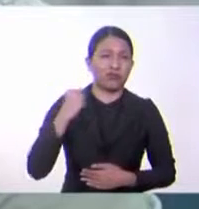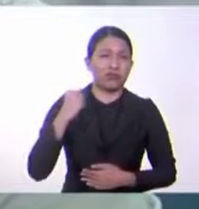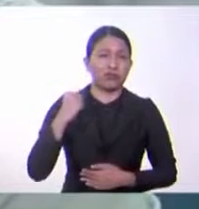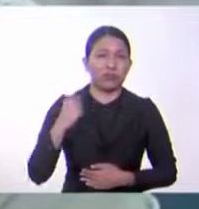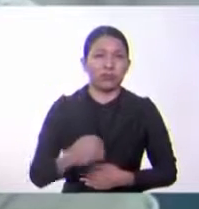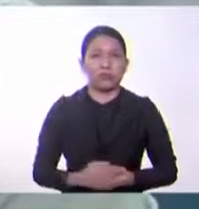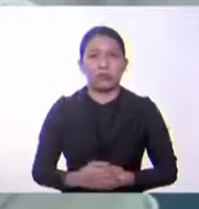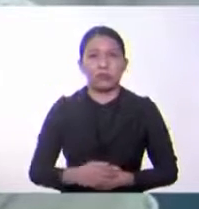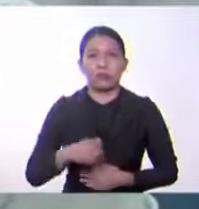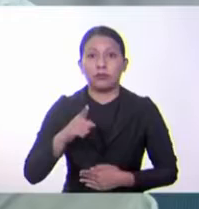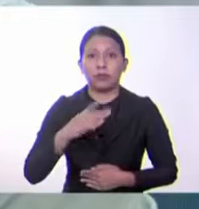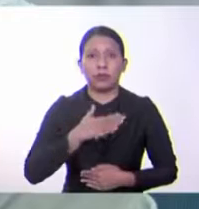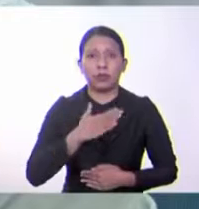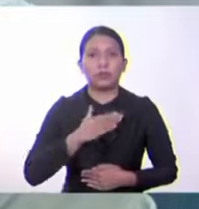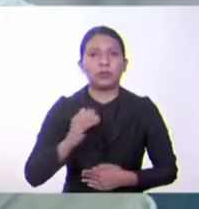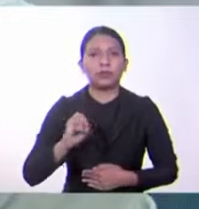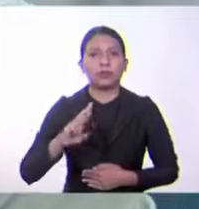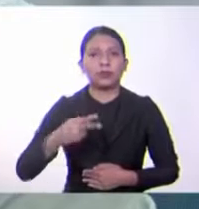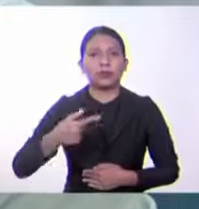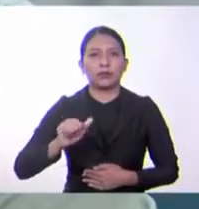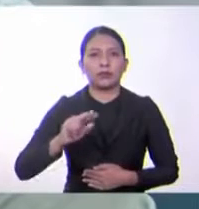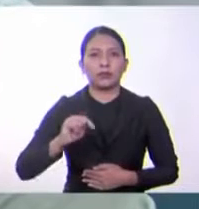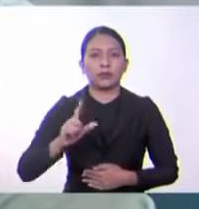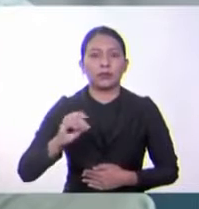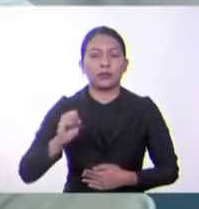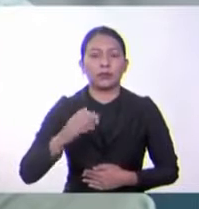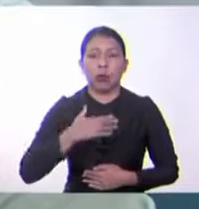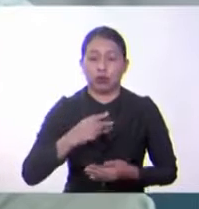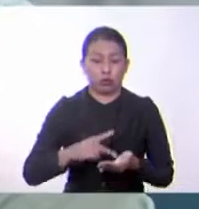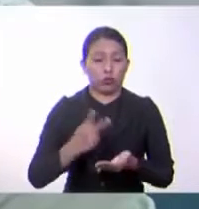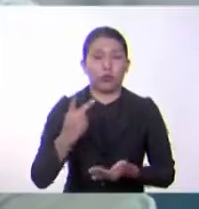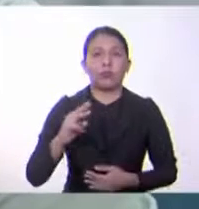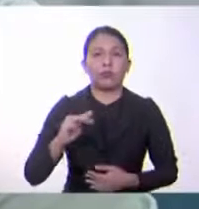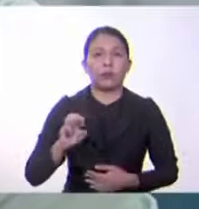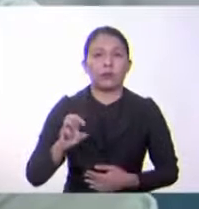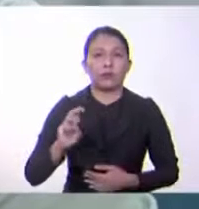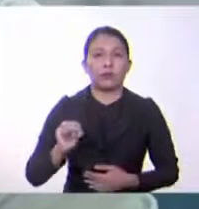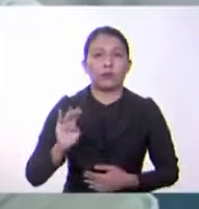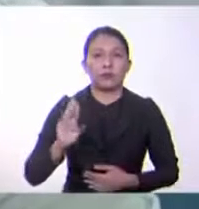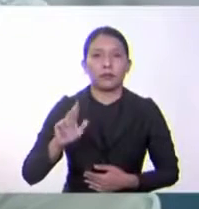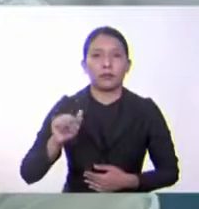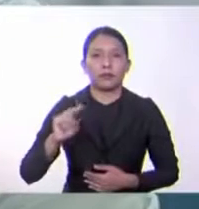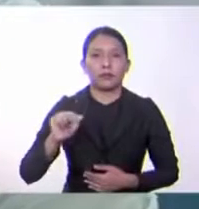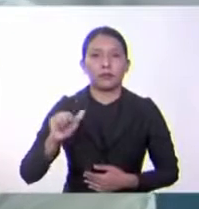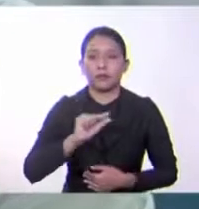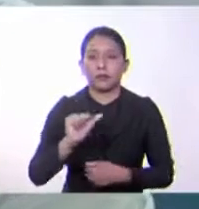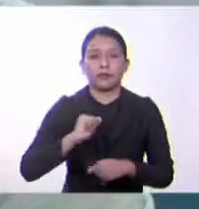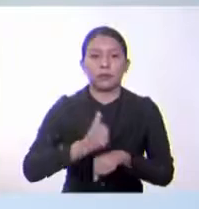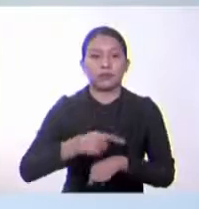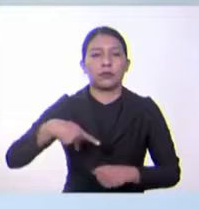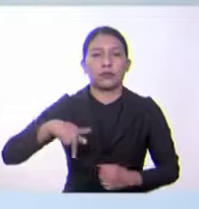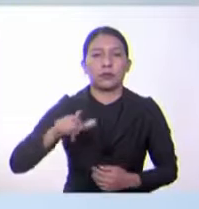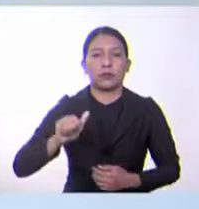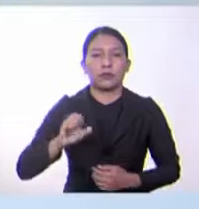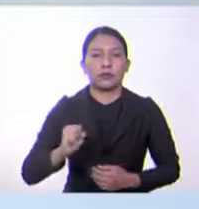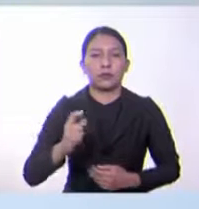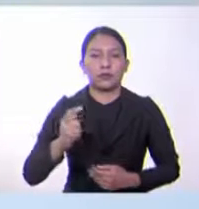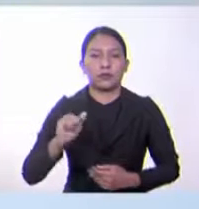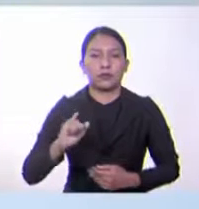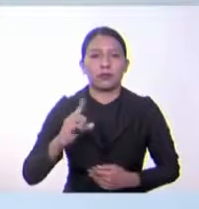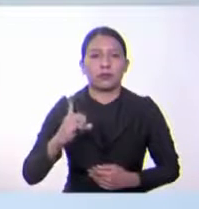la presencia de unos organelos de doble membrana a los cuales llamamos plastidios. Los plastidios son